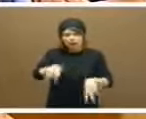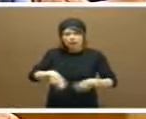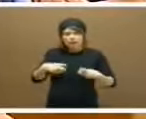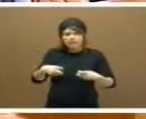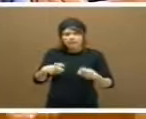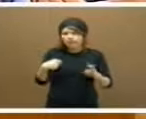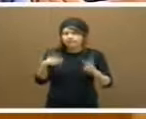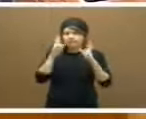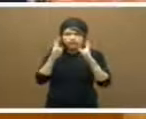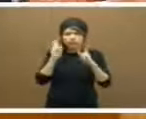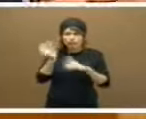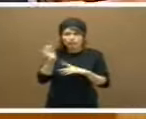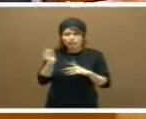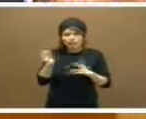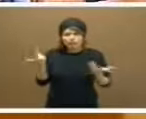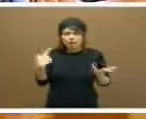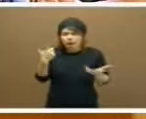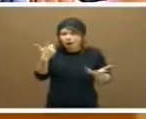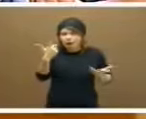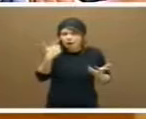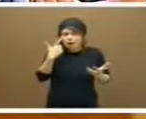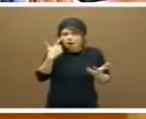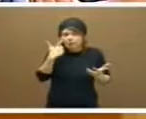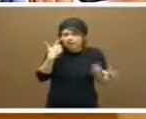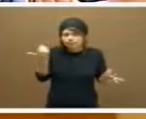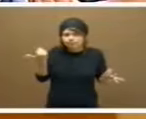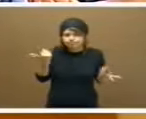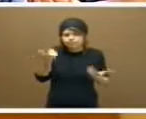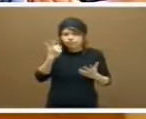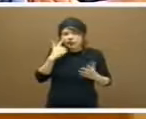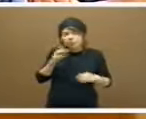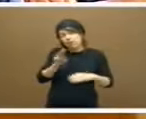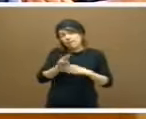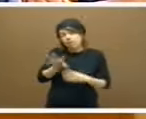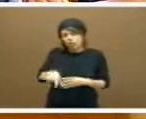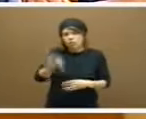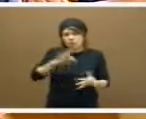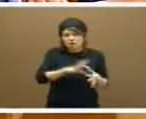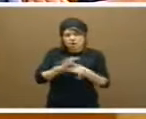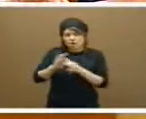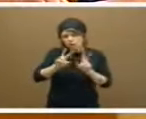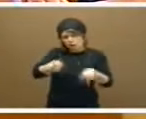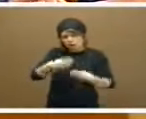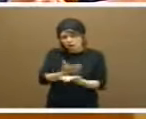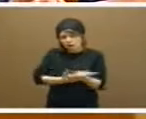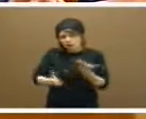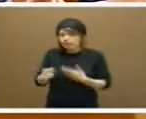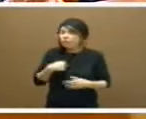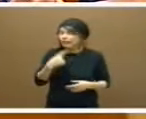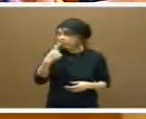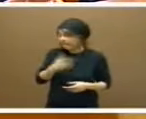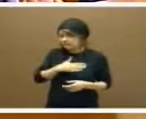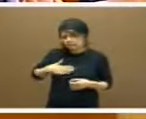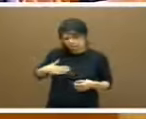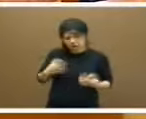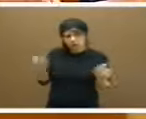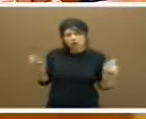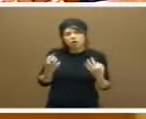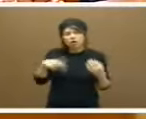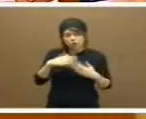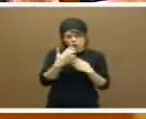y veremos efectivamente lo que soberanamente el Pleno decide en relación con esa enmienda. Lo que sí le quiero decir, señoría, es